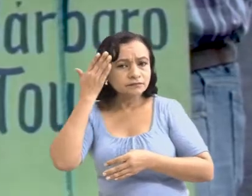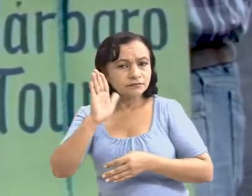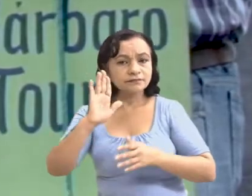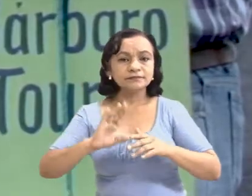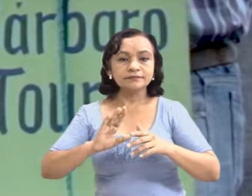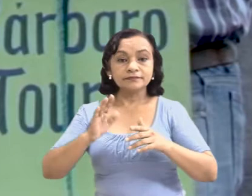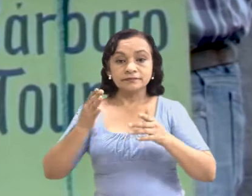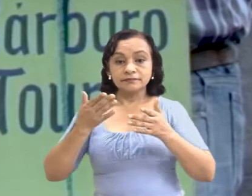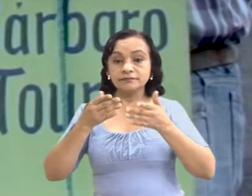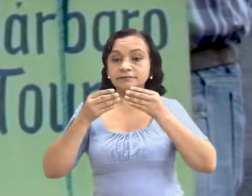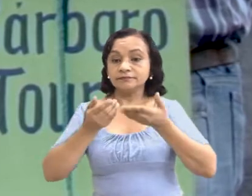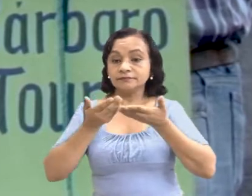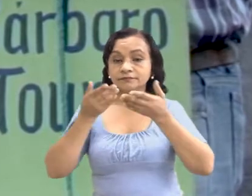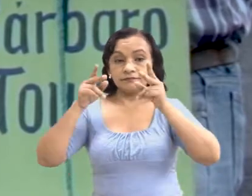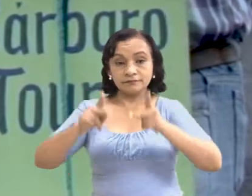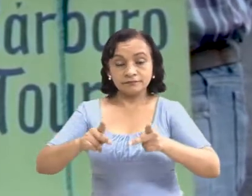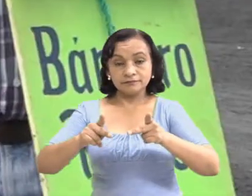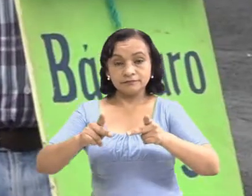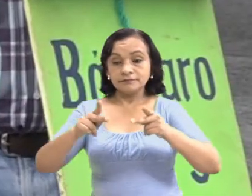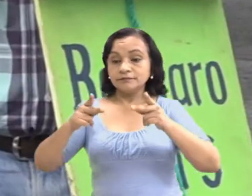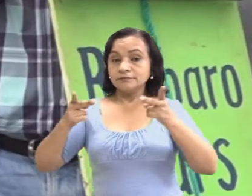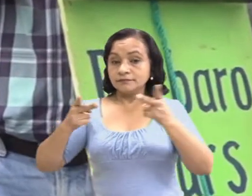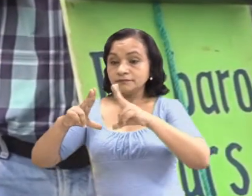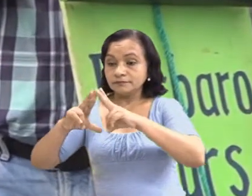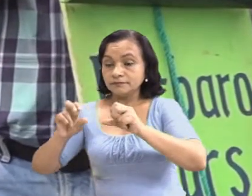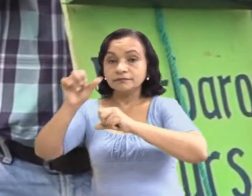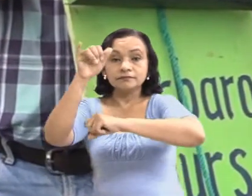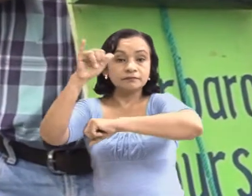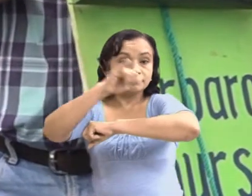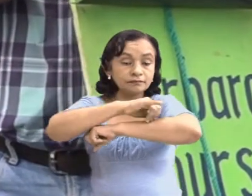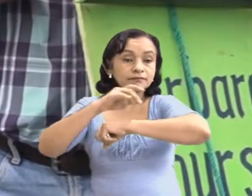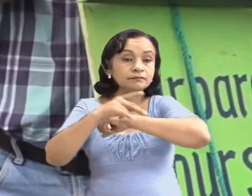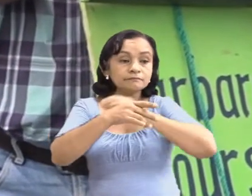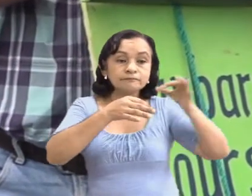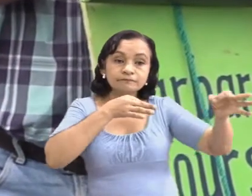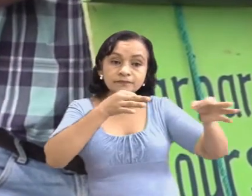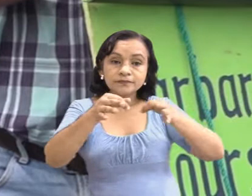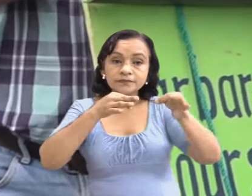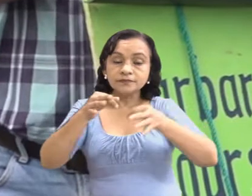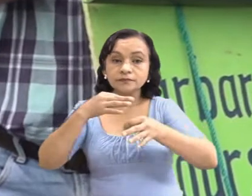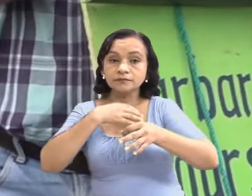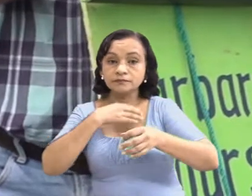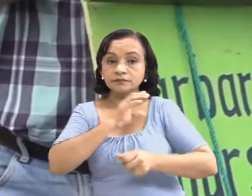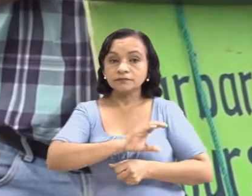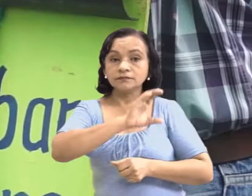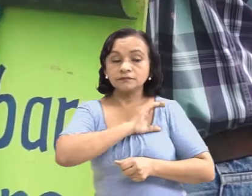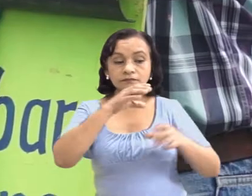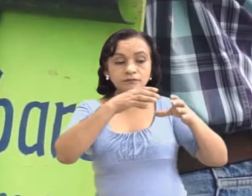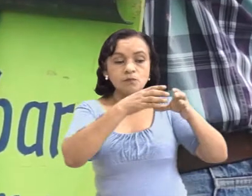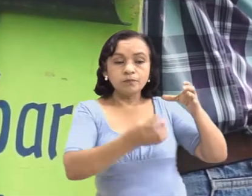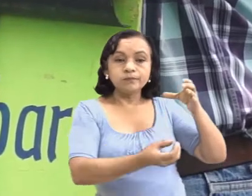Nosotros le brindamos a los nacionales y no nacionales información alrededor de las características del